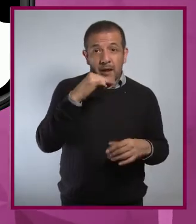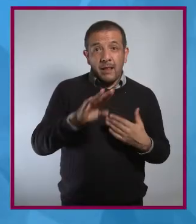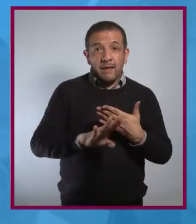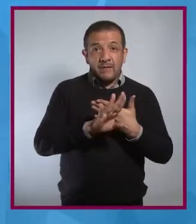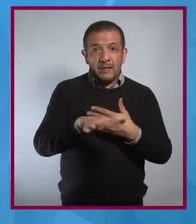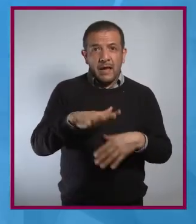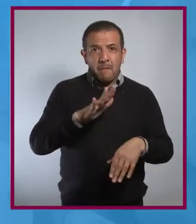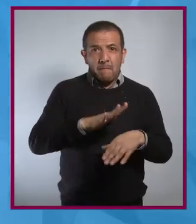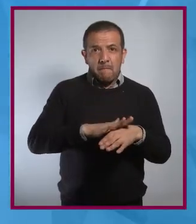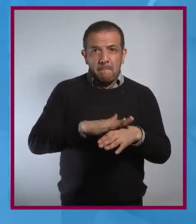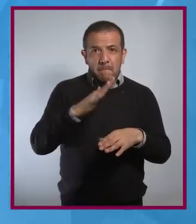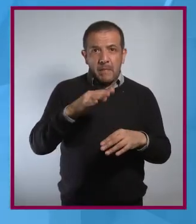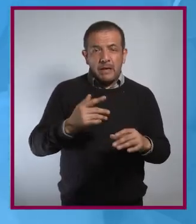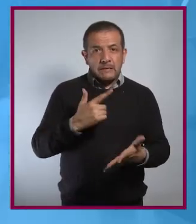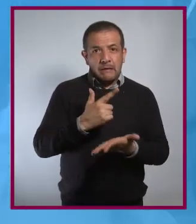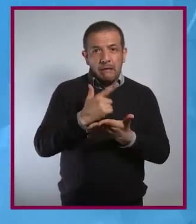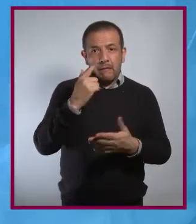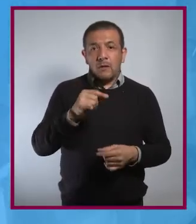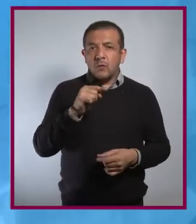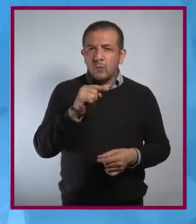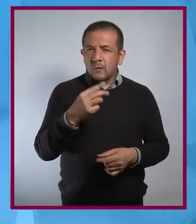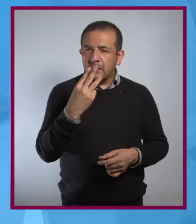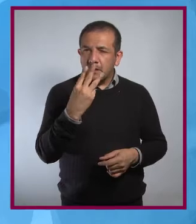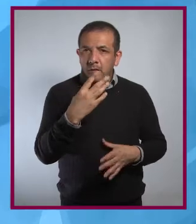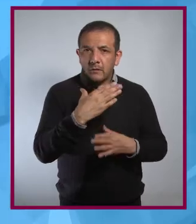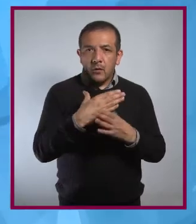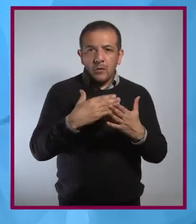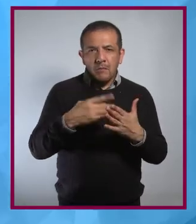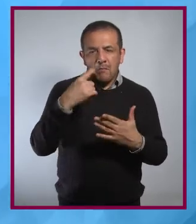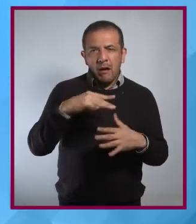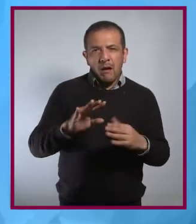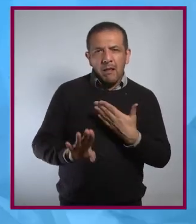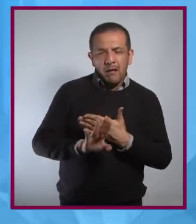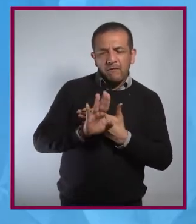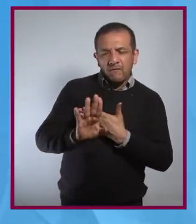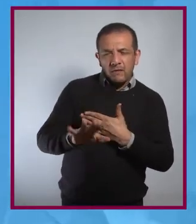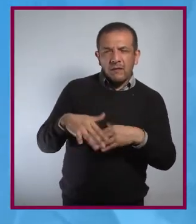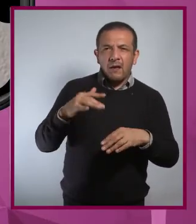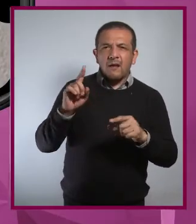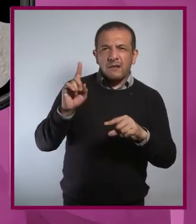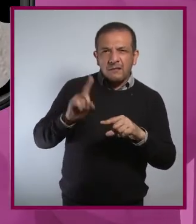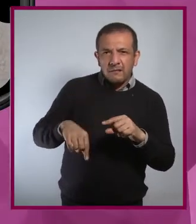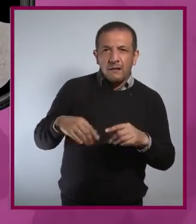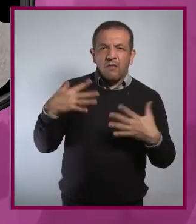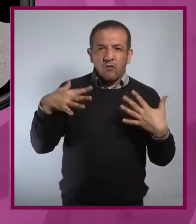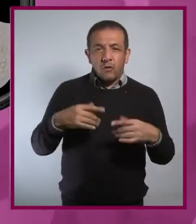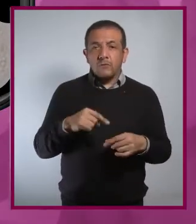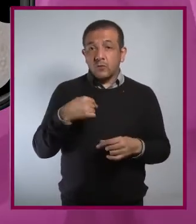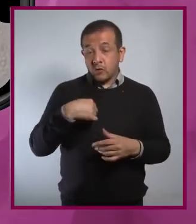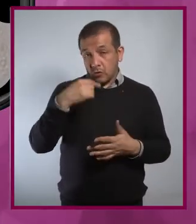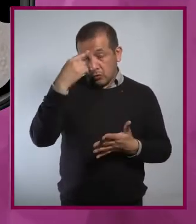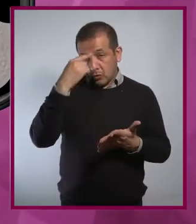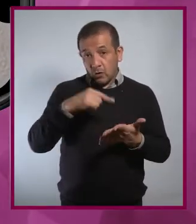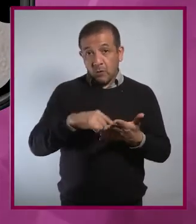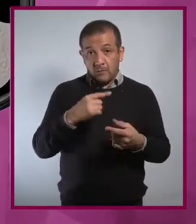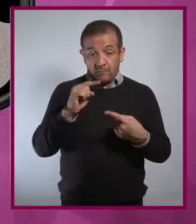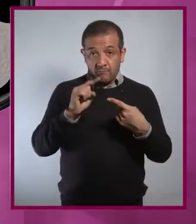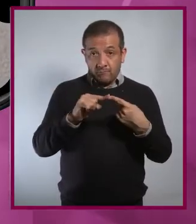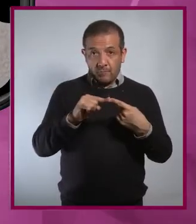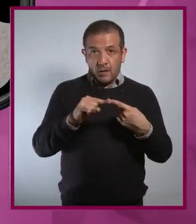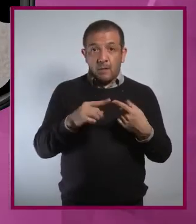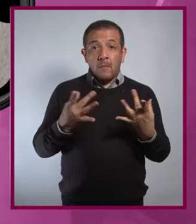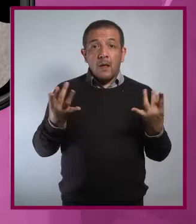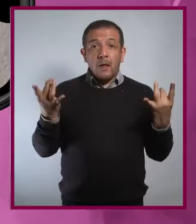lesionado. Menciona 3 cosas que la gente hace para quitar el dolor. Yo pienso que sería meditar,